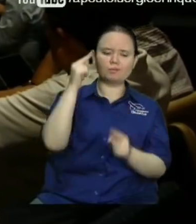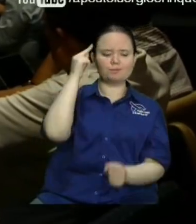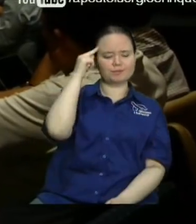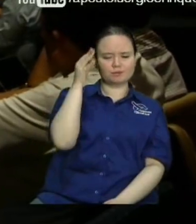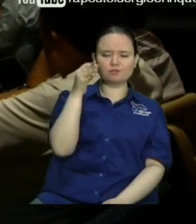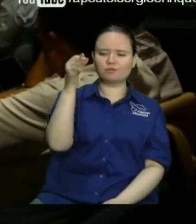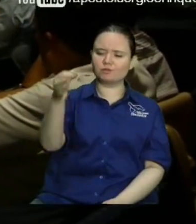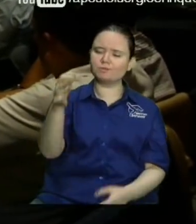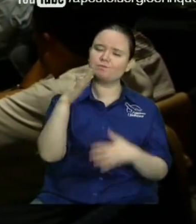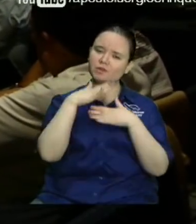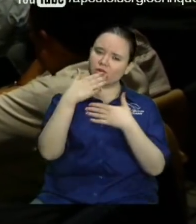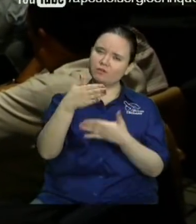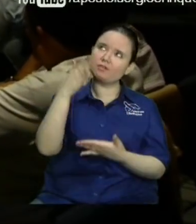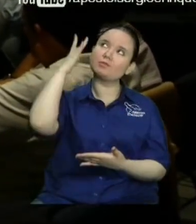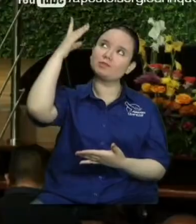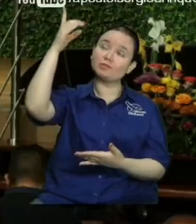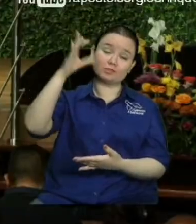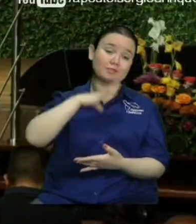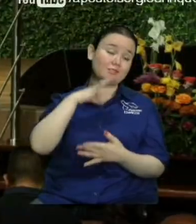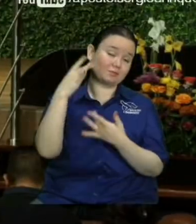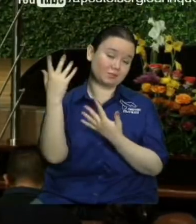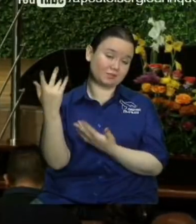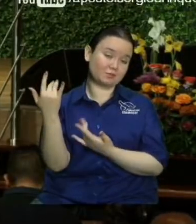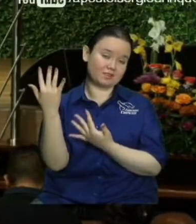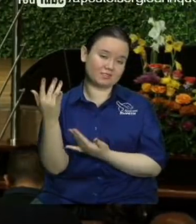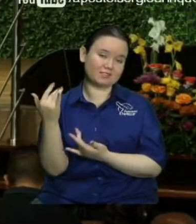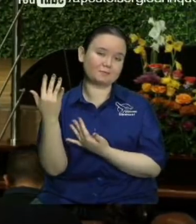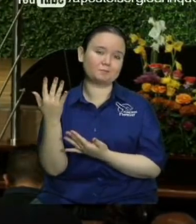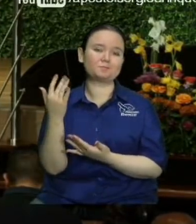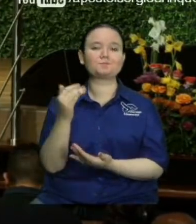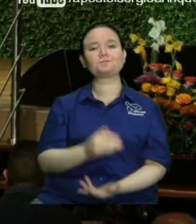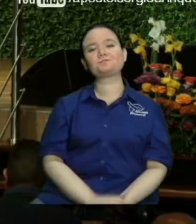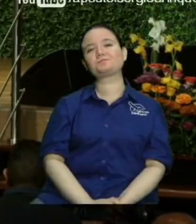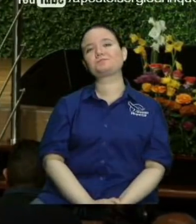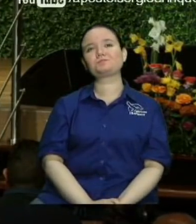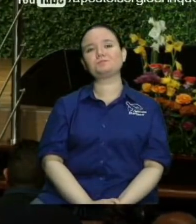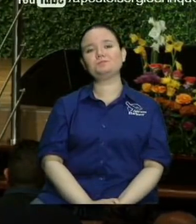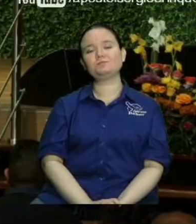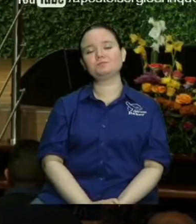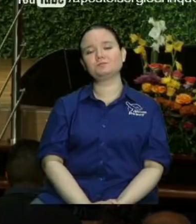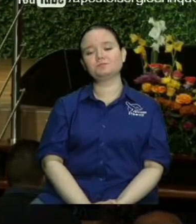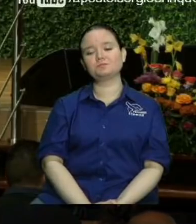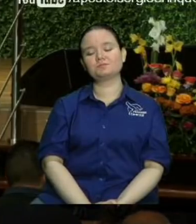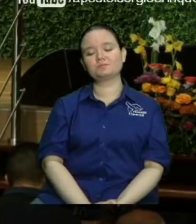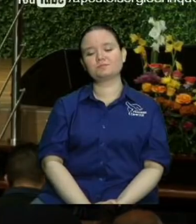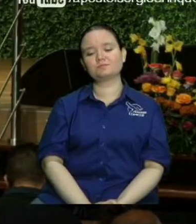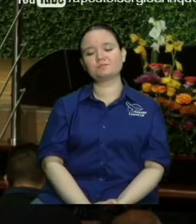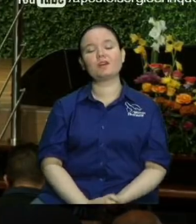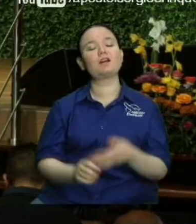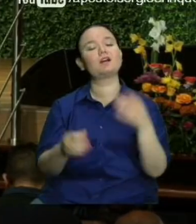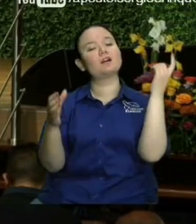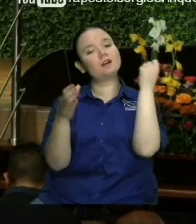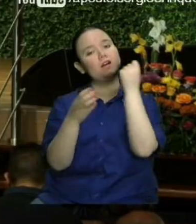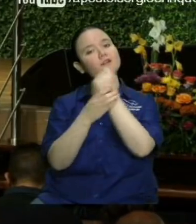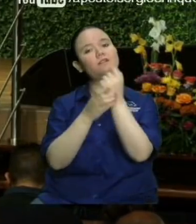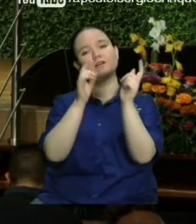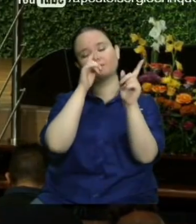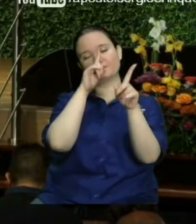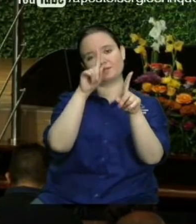confiar en Dios, porque tenemos esa promesa que también tuvieron ellos. También Abraham se le